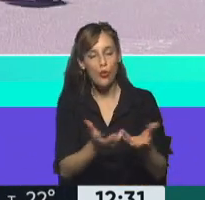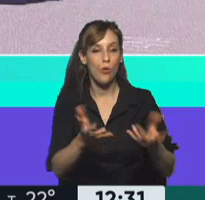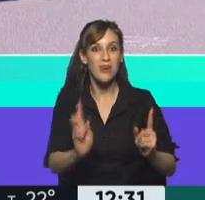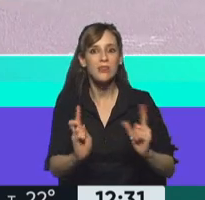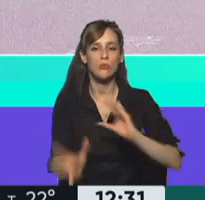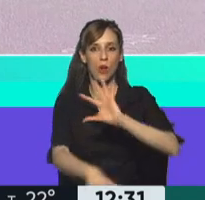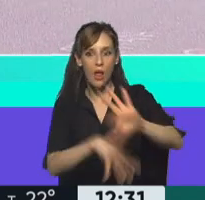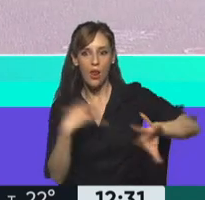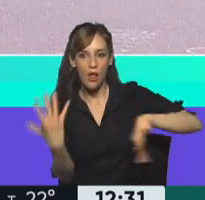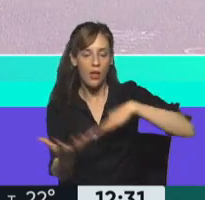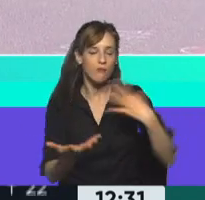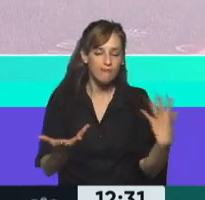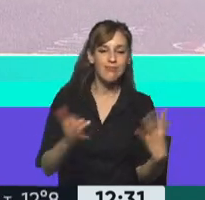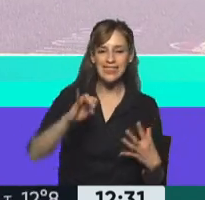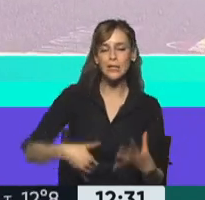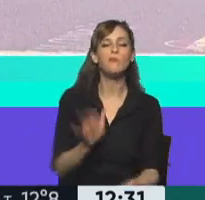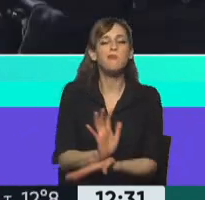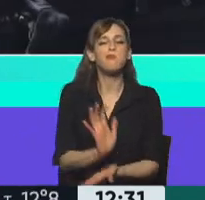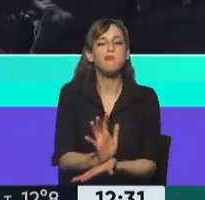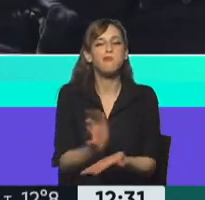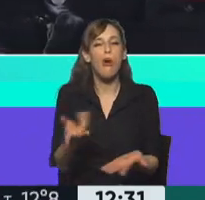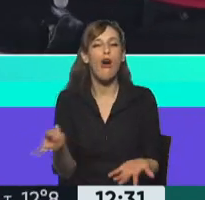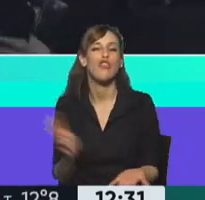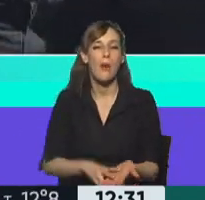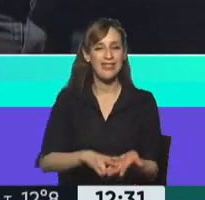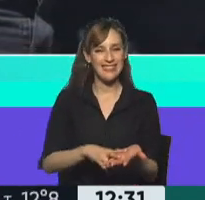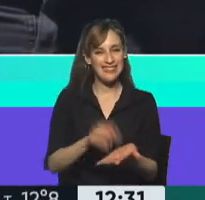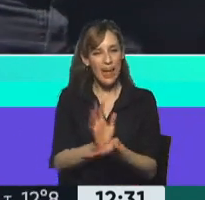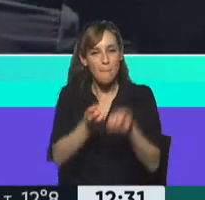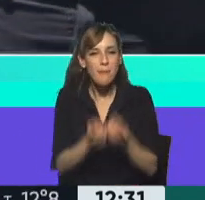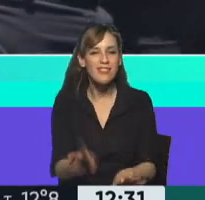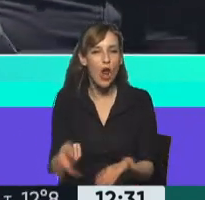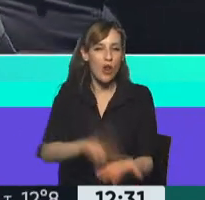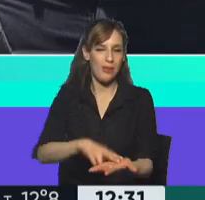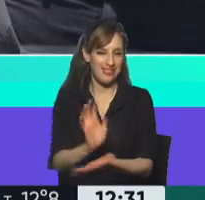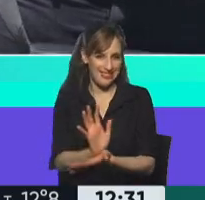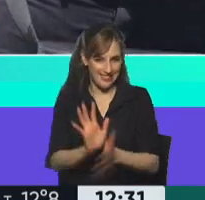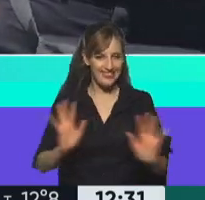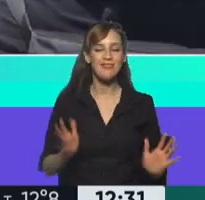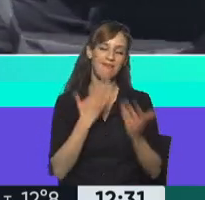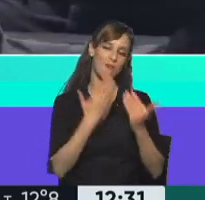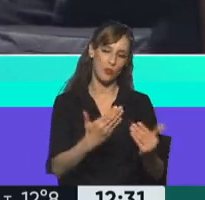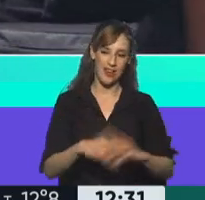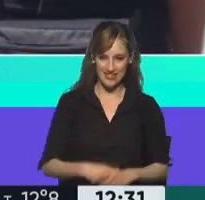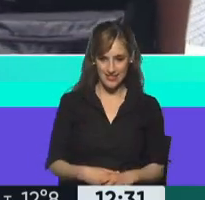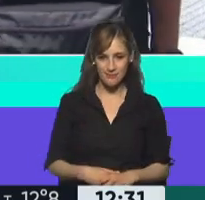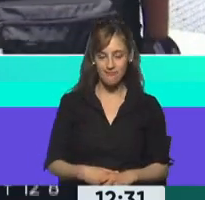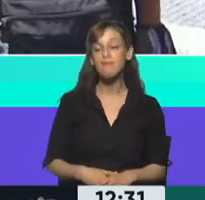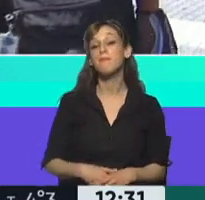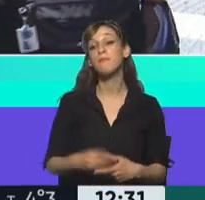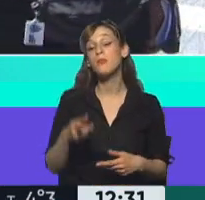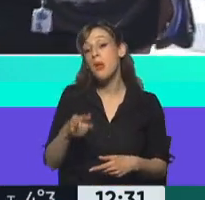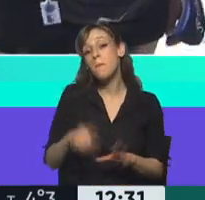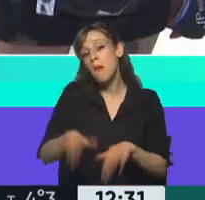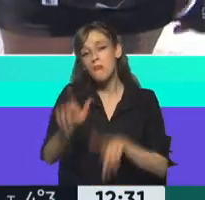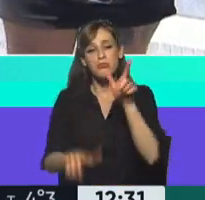elecciones, creo que sí, es como un empezar de nuevo y hoy es el primer día que venimos. Muchas gracias, un placer. Bien, acá es un poquito la opinión de